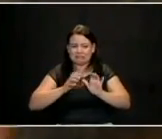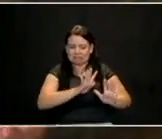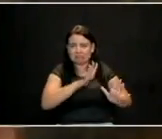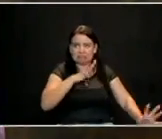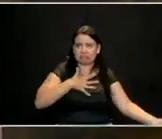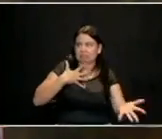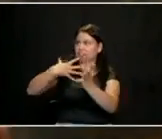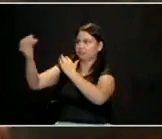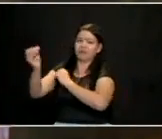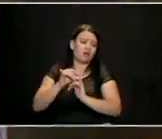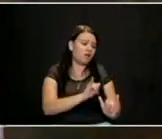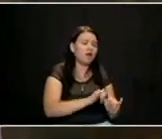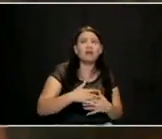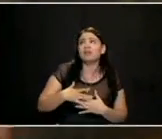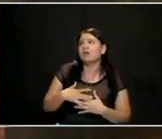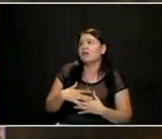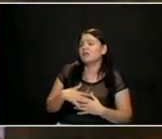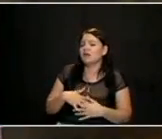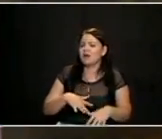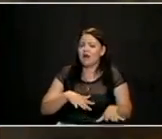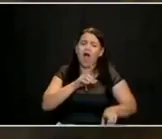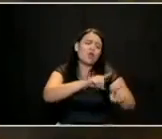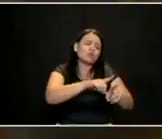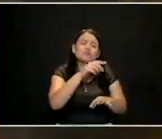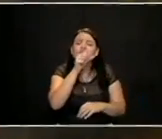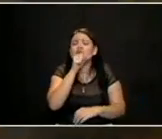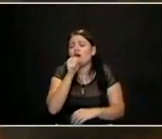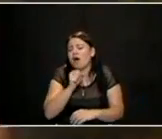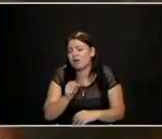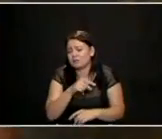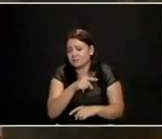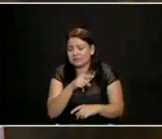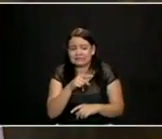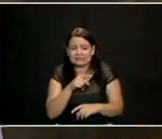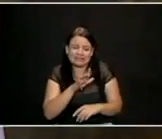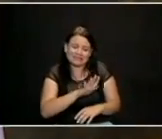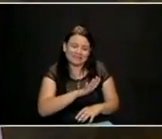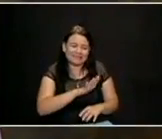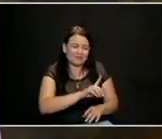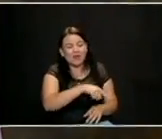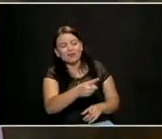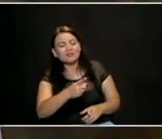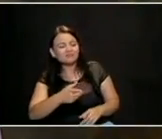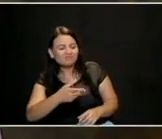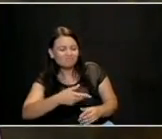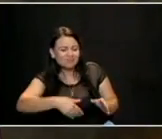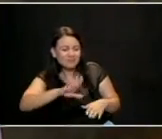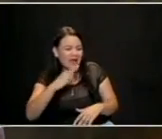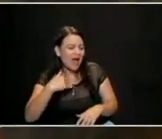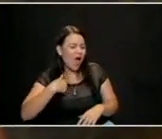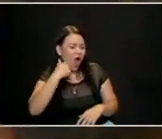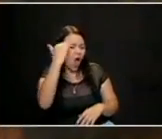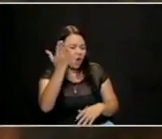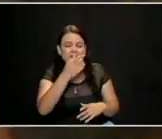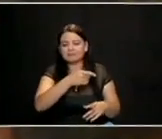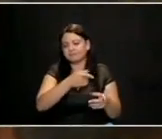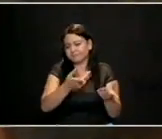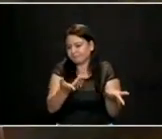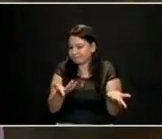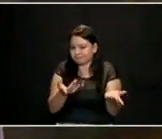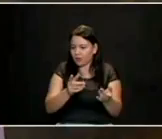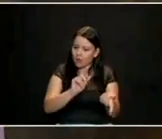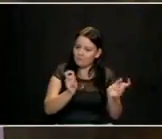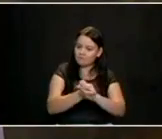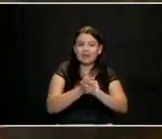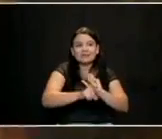800 perritos que nadie se lleva porque están muy viejos. Entonces la idea es, en las fincas que tiene el municipio y los corregimientos, hacer una sede campestre